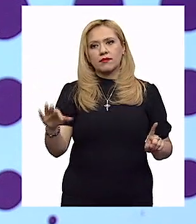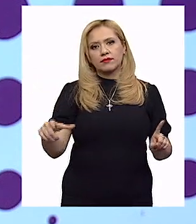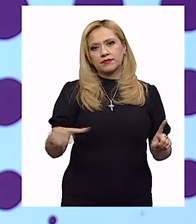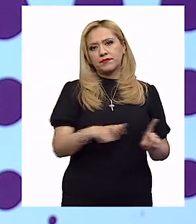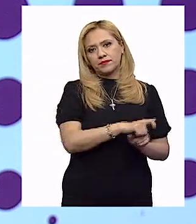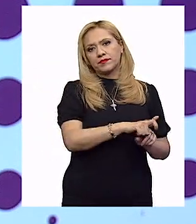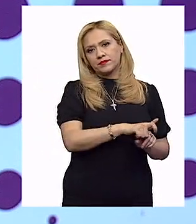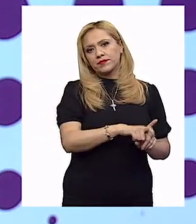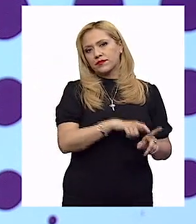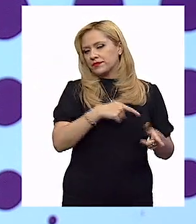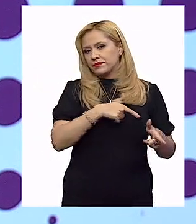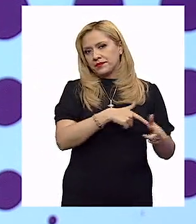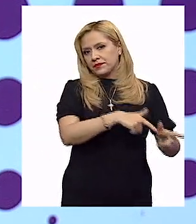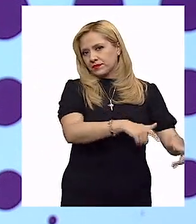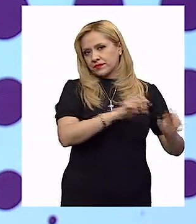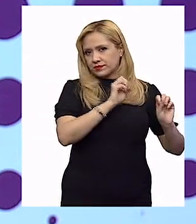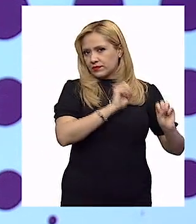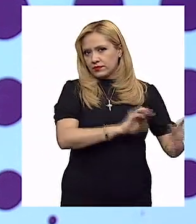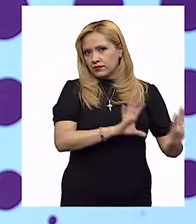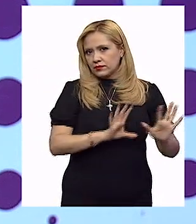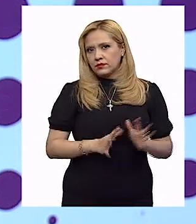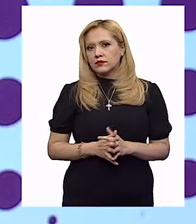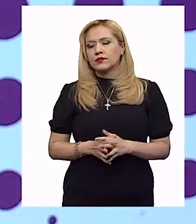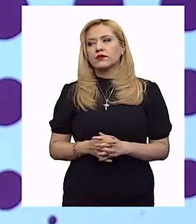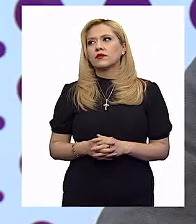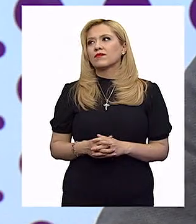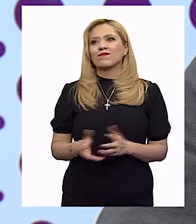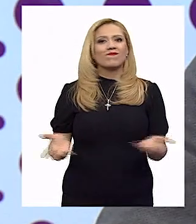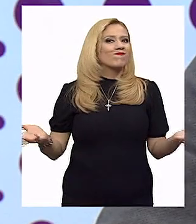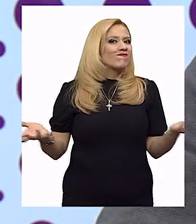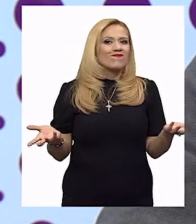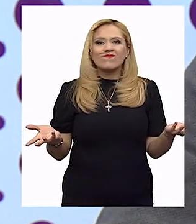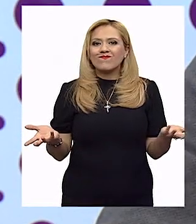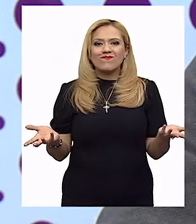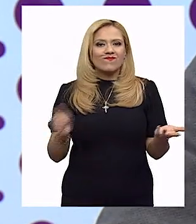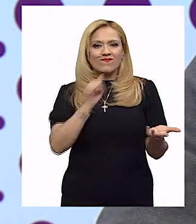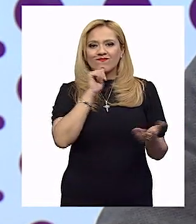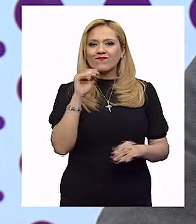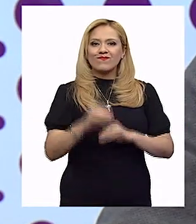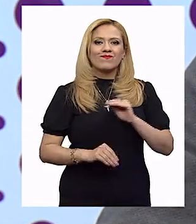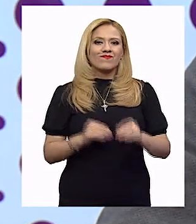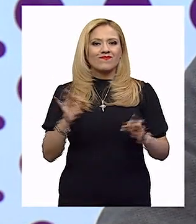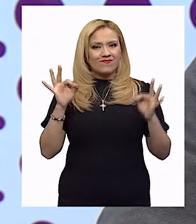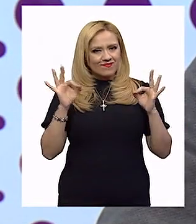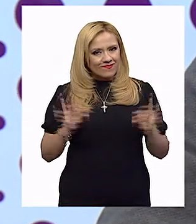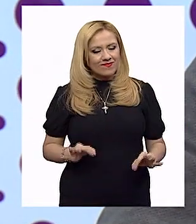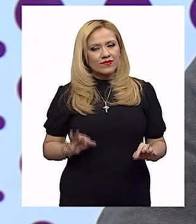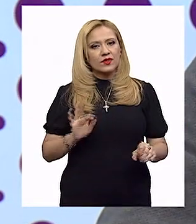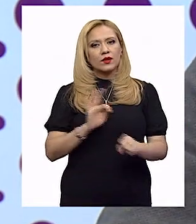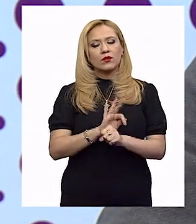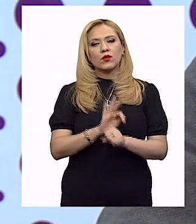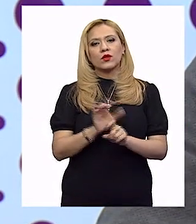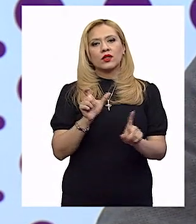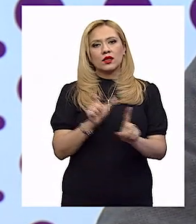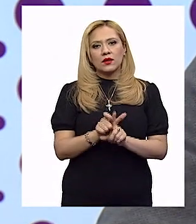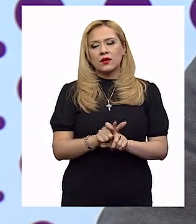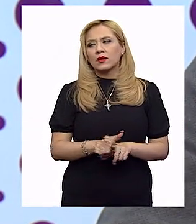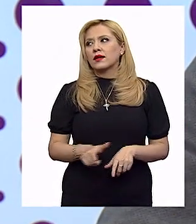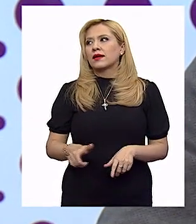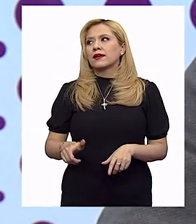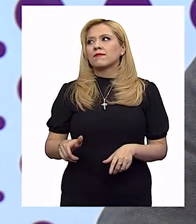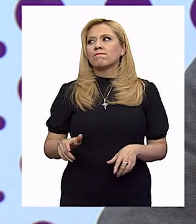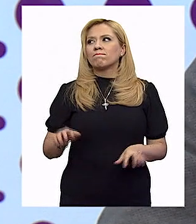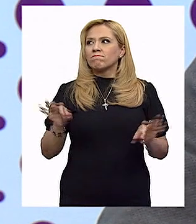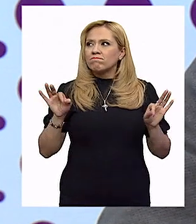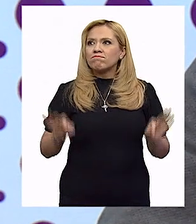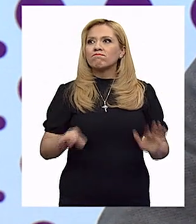de prácticas. Entonces, no están desarrollados esos mecanismos de protección, como ya decía Priscila, no hay todo un